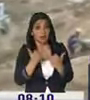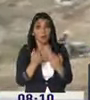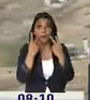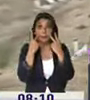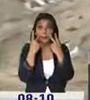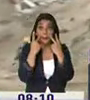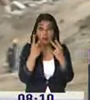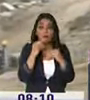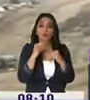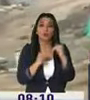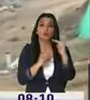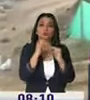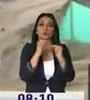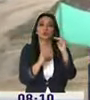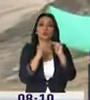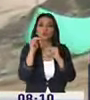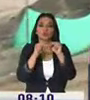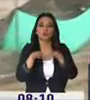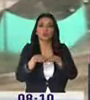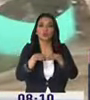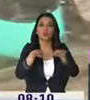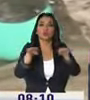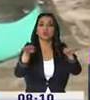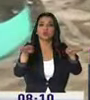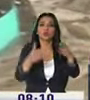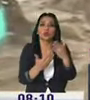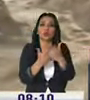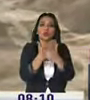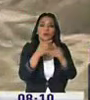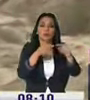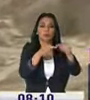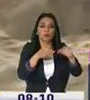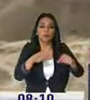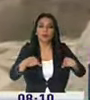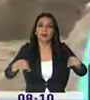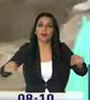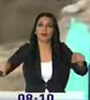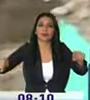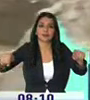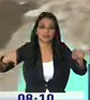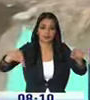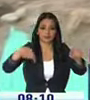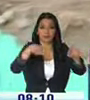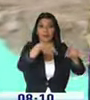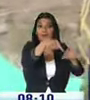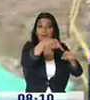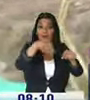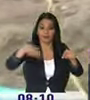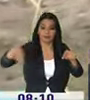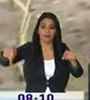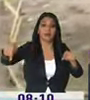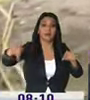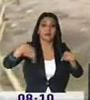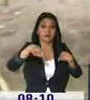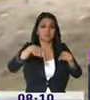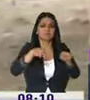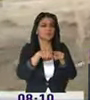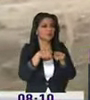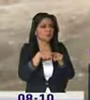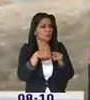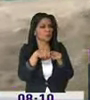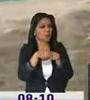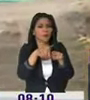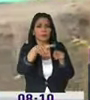viendo es la construcción de los estribos del nuevo puente Villorita. Este puente es un puente de una magnitud similar